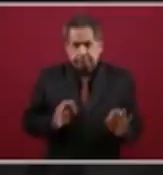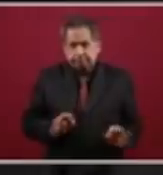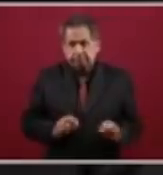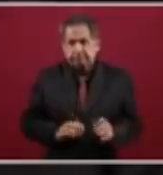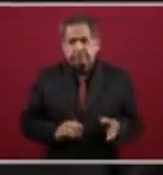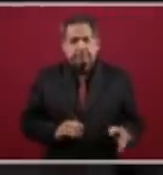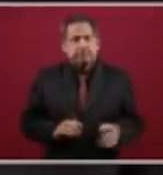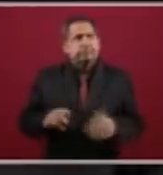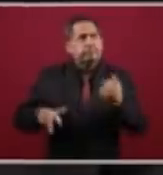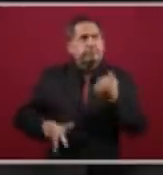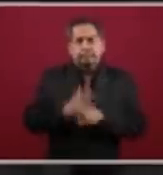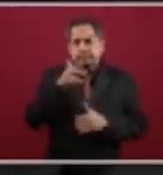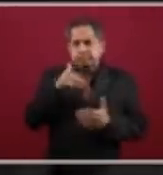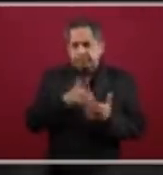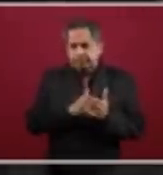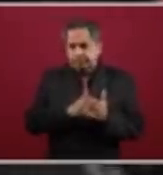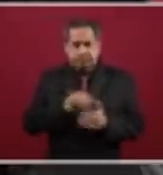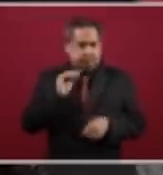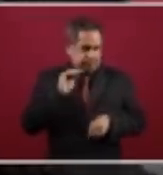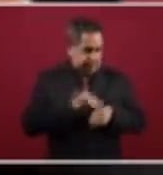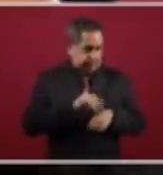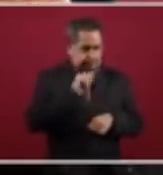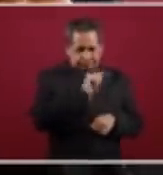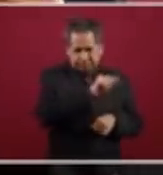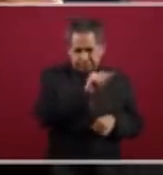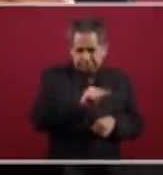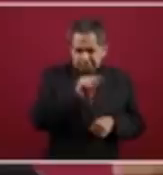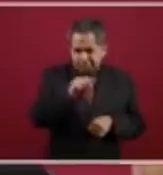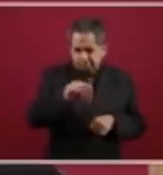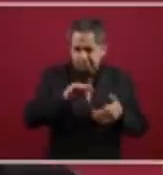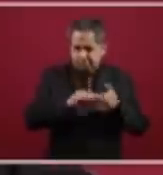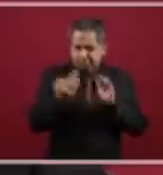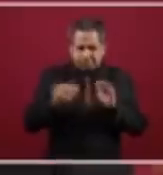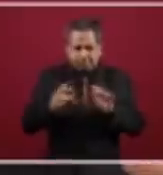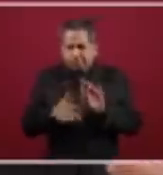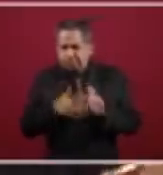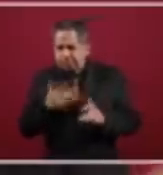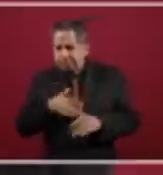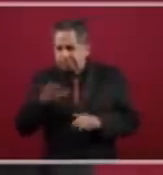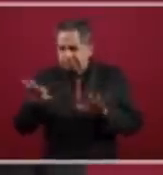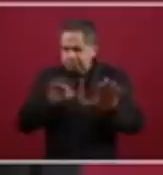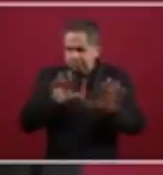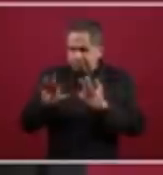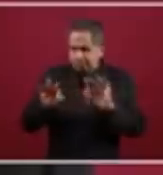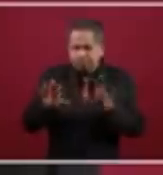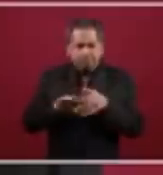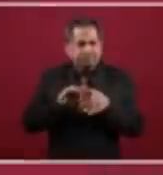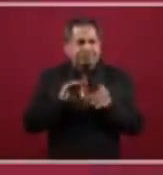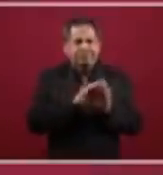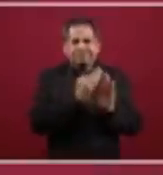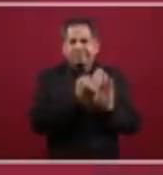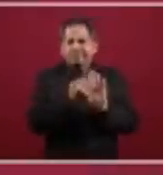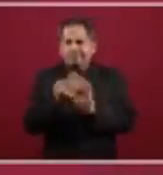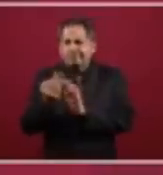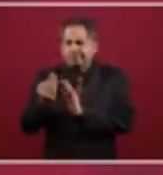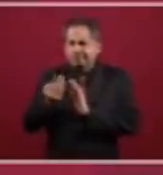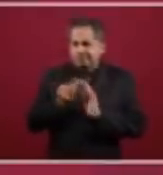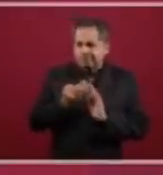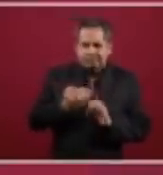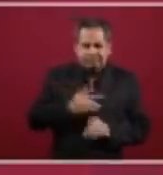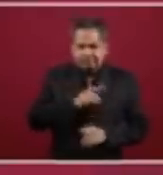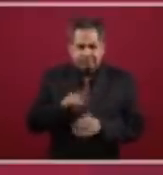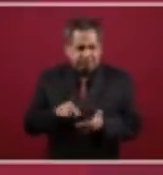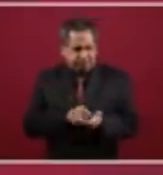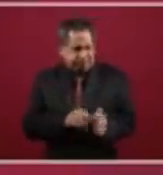son 13,000 que se están seleccionando, que tienen una ubicación